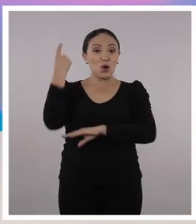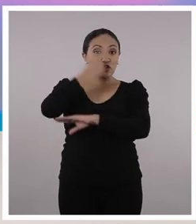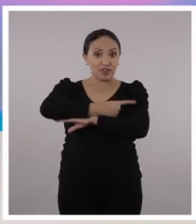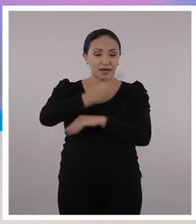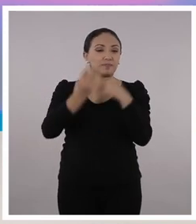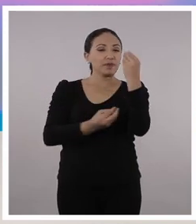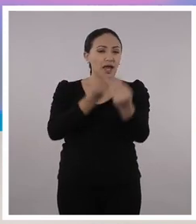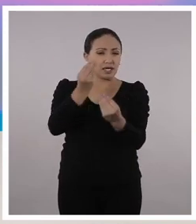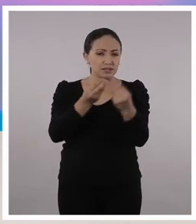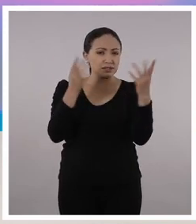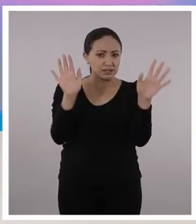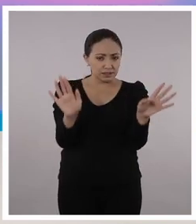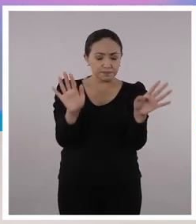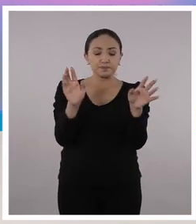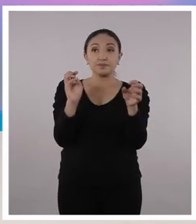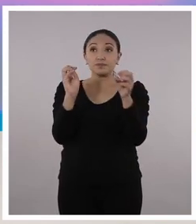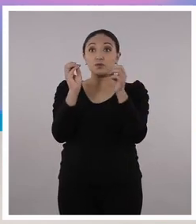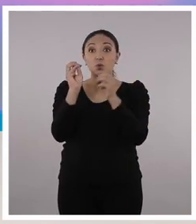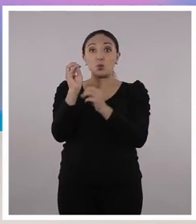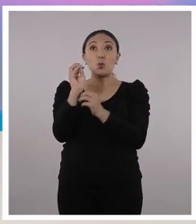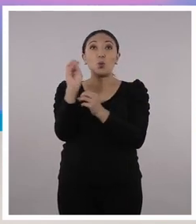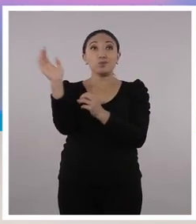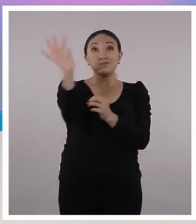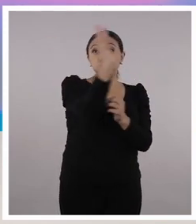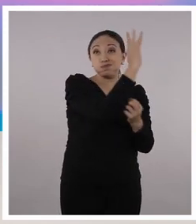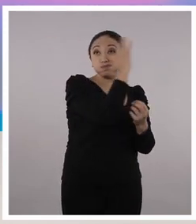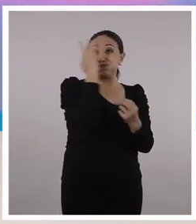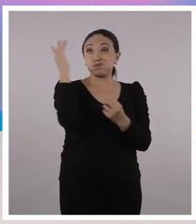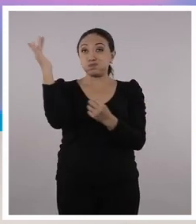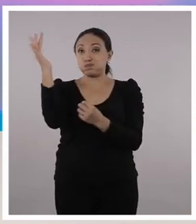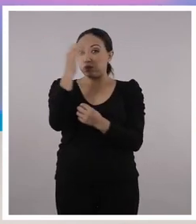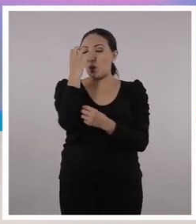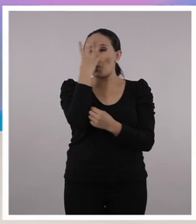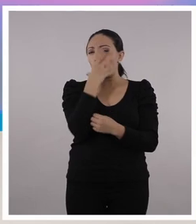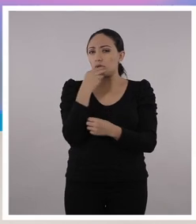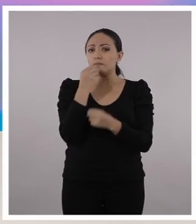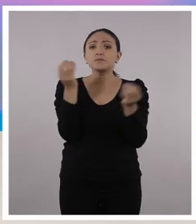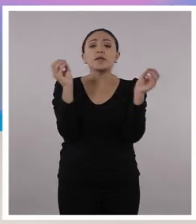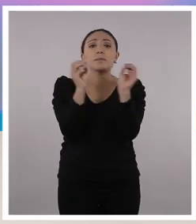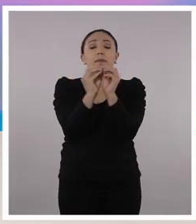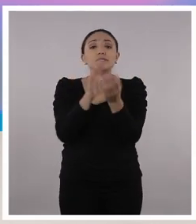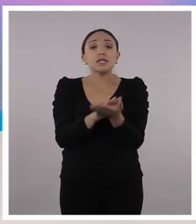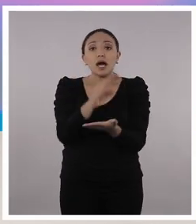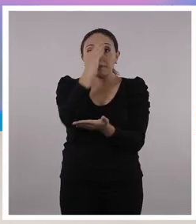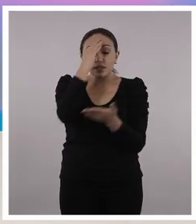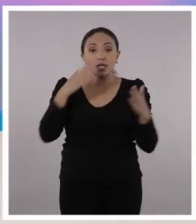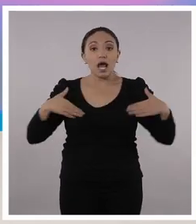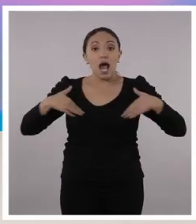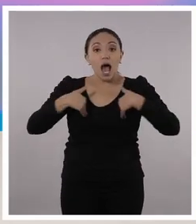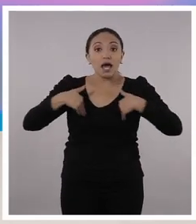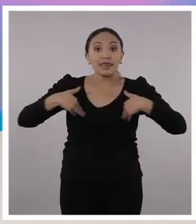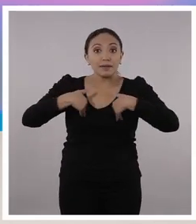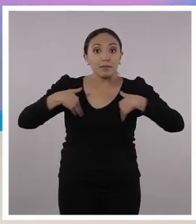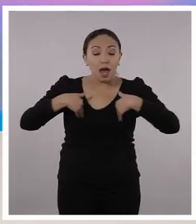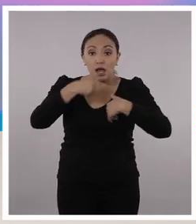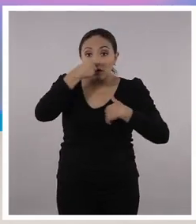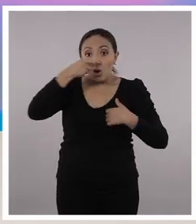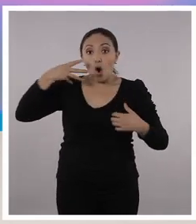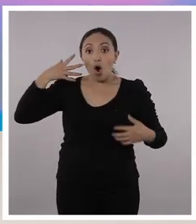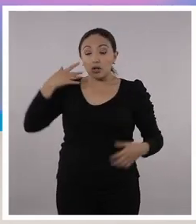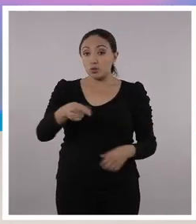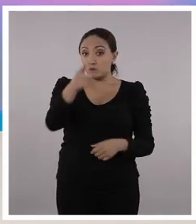El día de hoy vamos a divertirnos mucho creando nuestra selva encantada. Y vamos a aprender un poco más acerca de los diferentes animales de nuestra